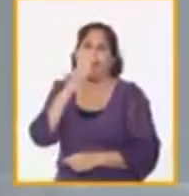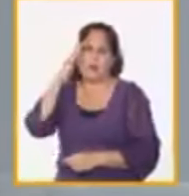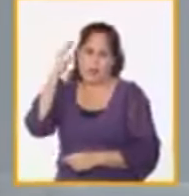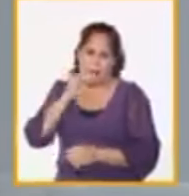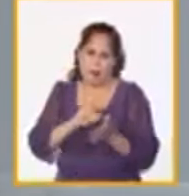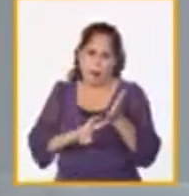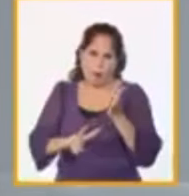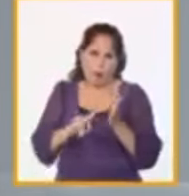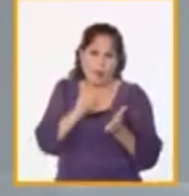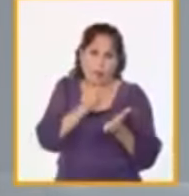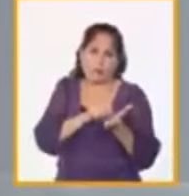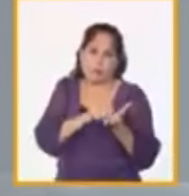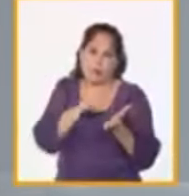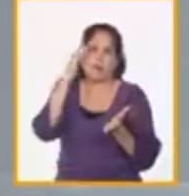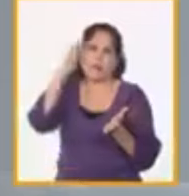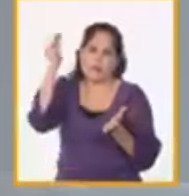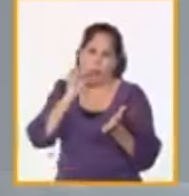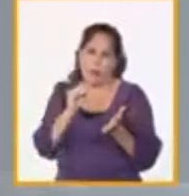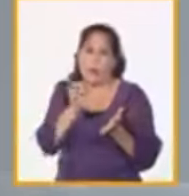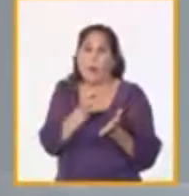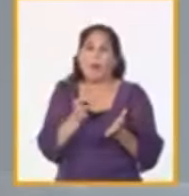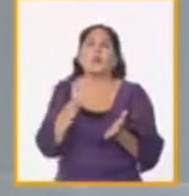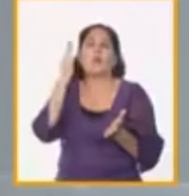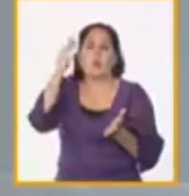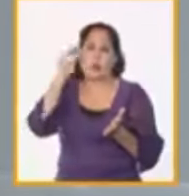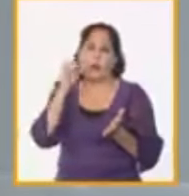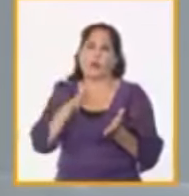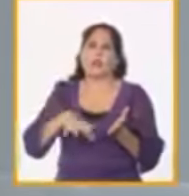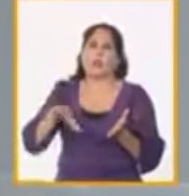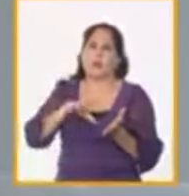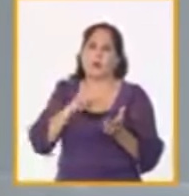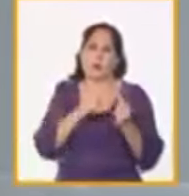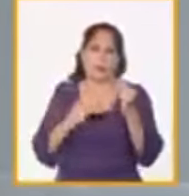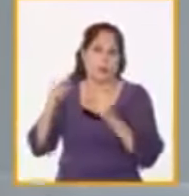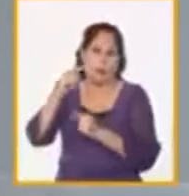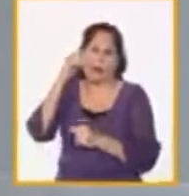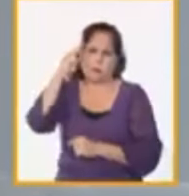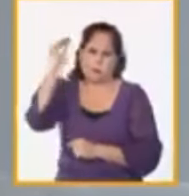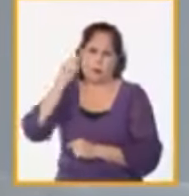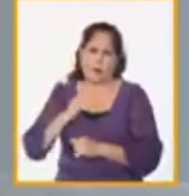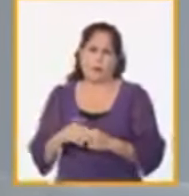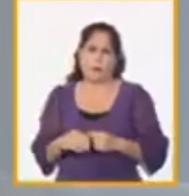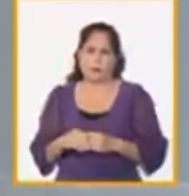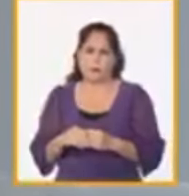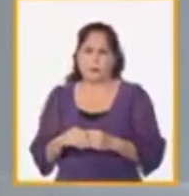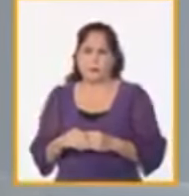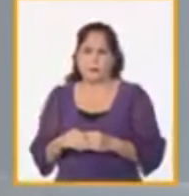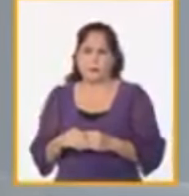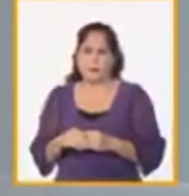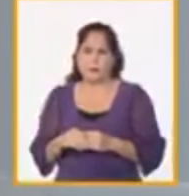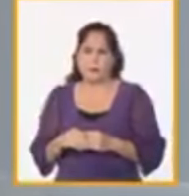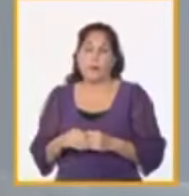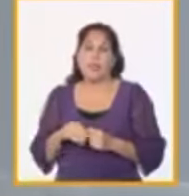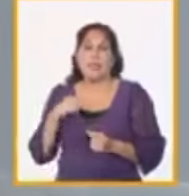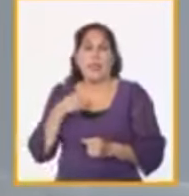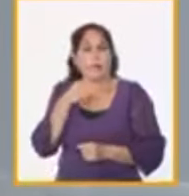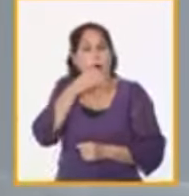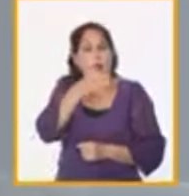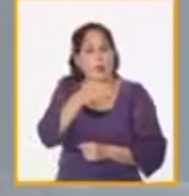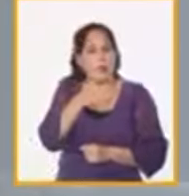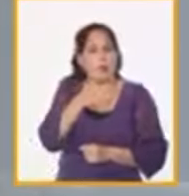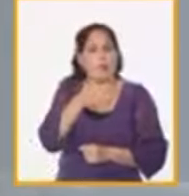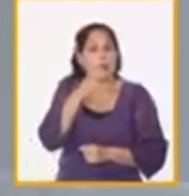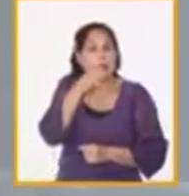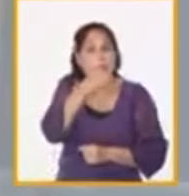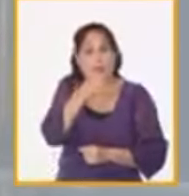provincia, en cada municipio, dónde están las principales dificultades. Y estamos tratando de ir a los lugares con mayores problemas,